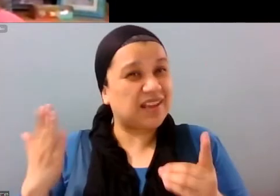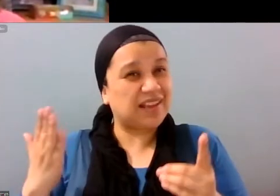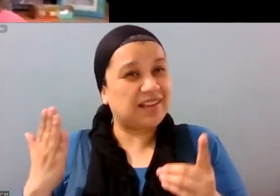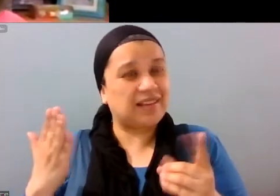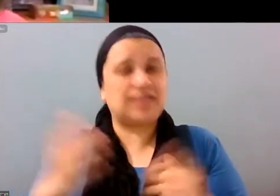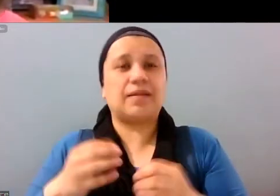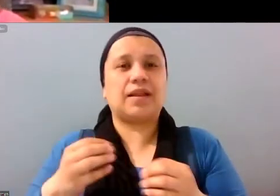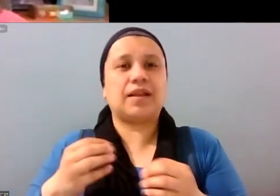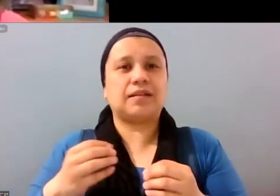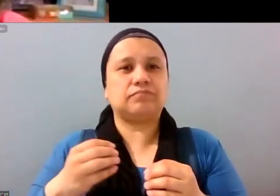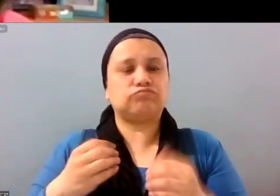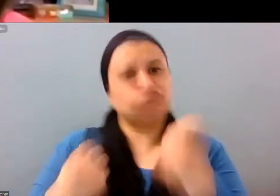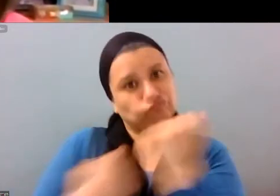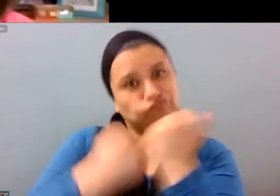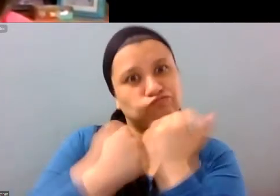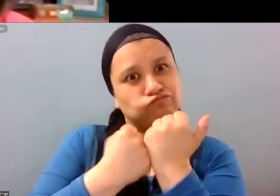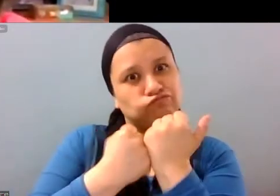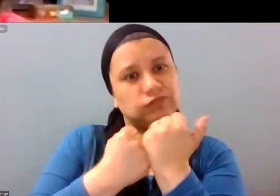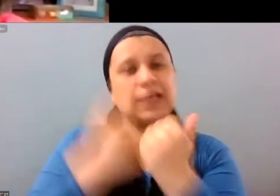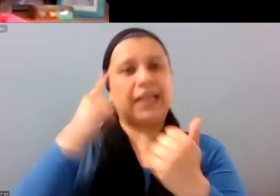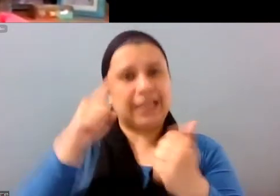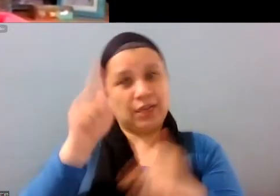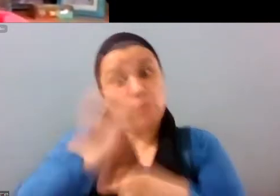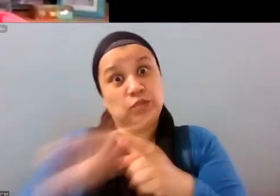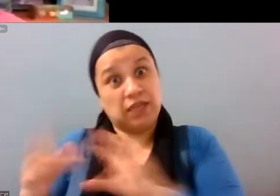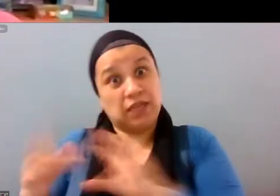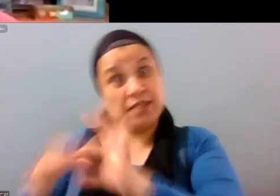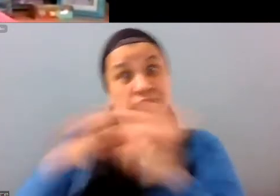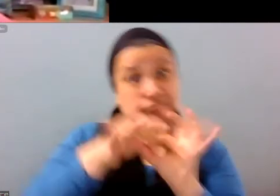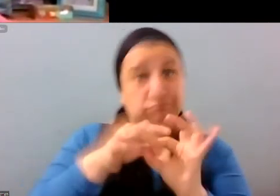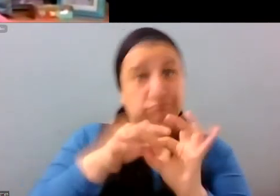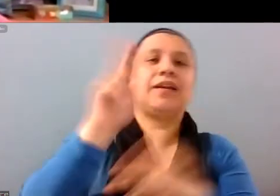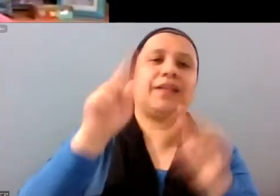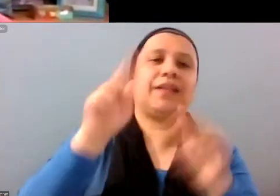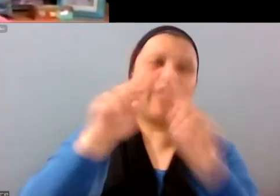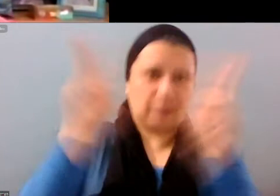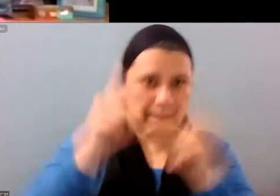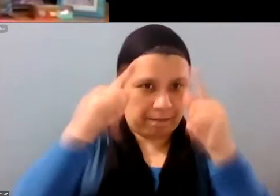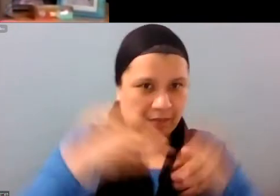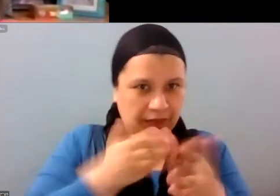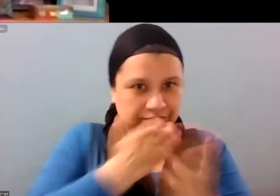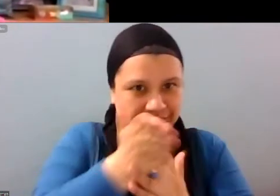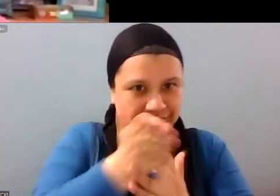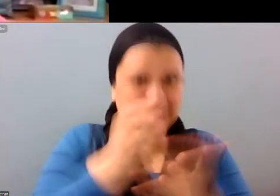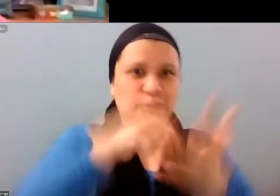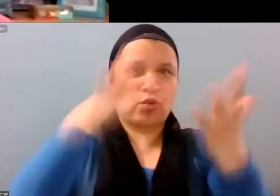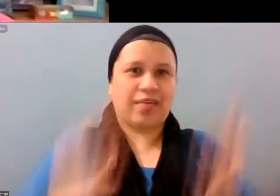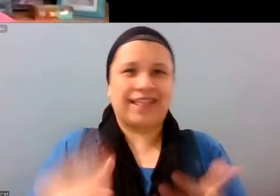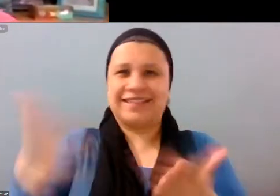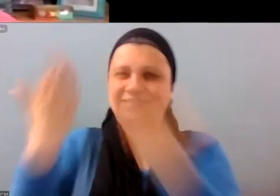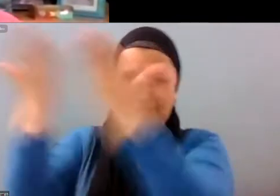además utiliza la virtualidad para llegar a los estudiantes muchas gracias doña linda adelante